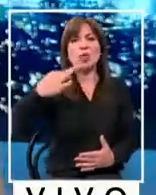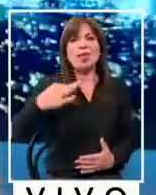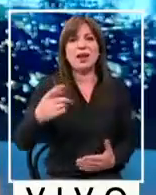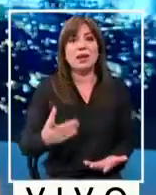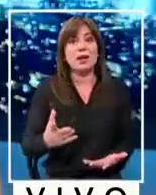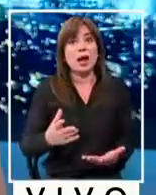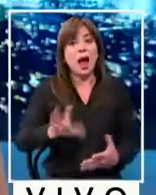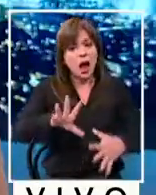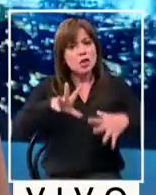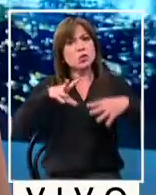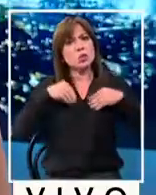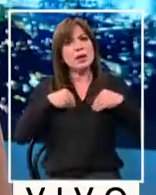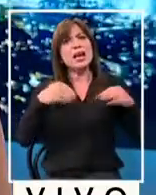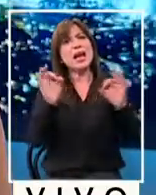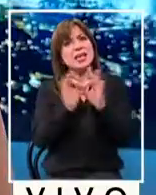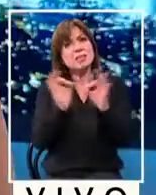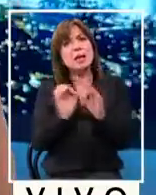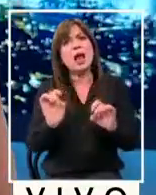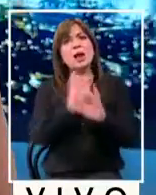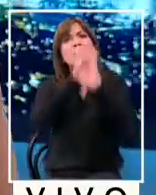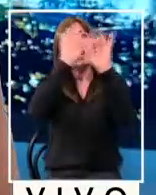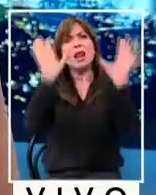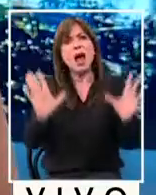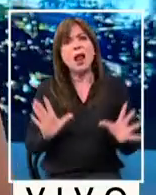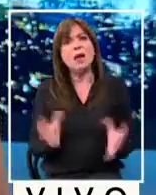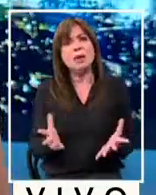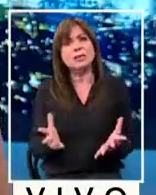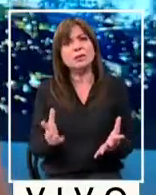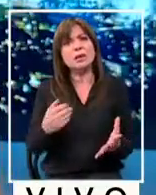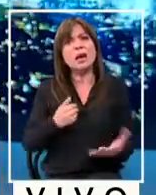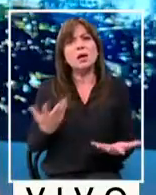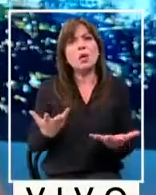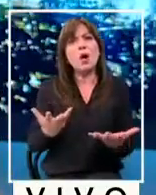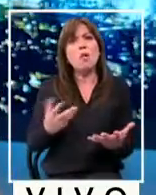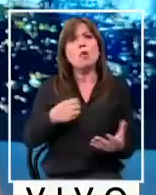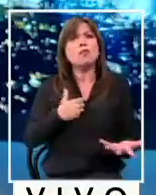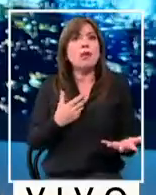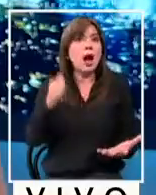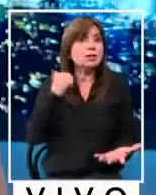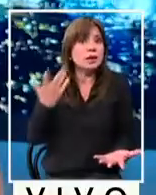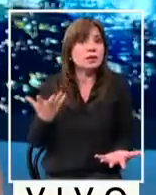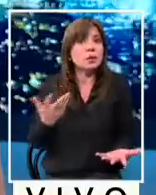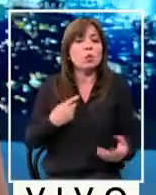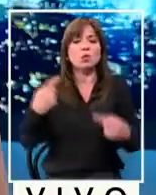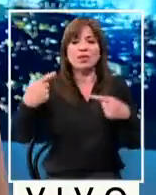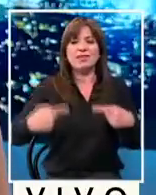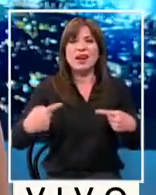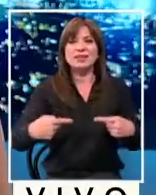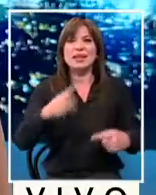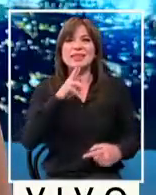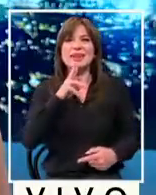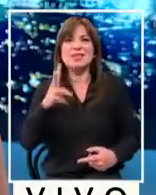sino que asumirse y explicarse en instancias privilegiadas en cuanto a su alcance, como la de ayer. Un debate en